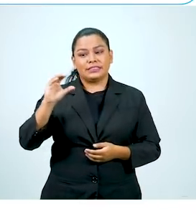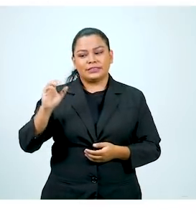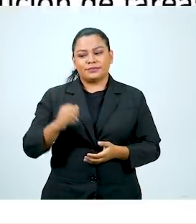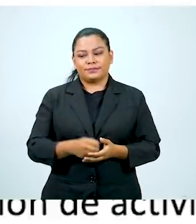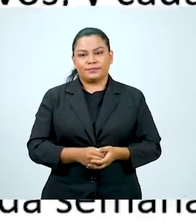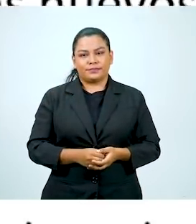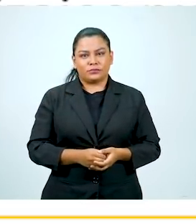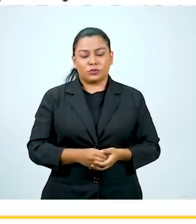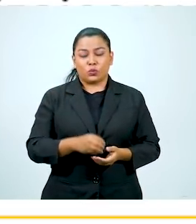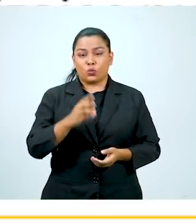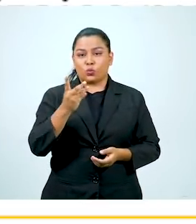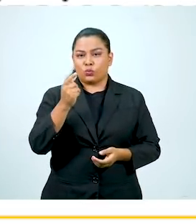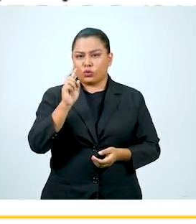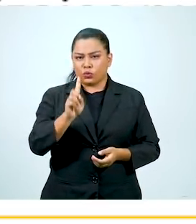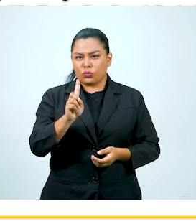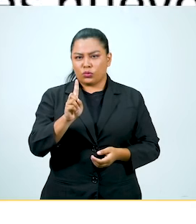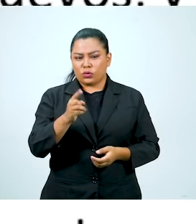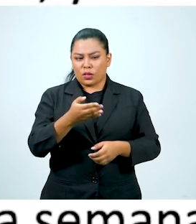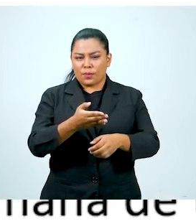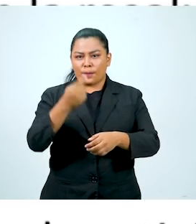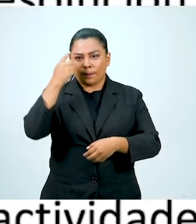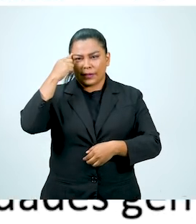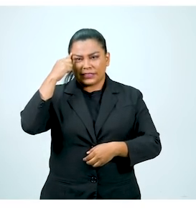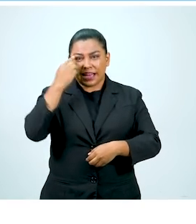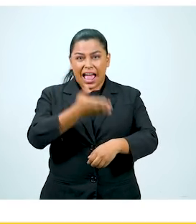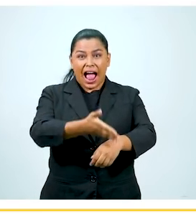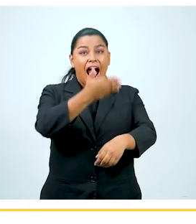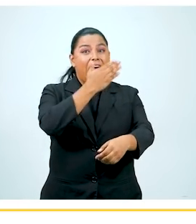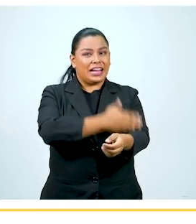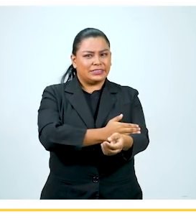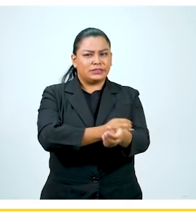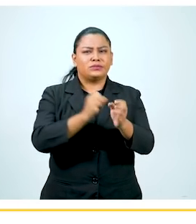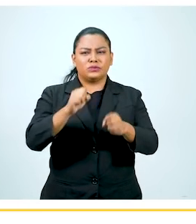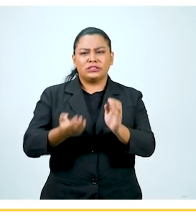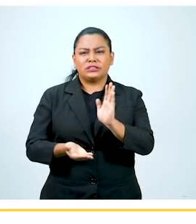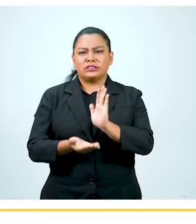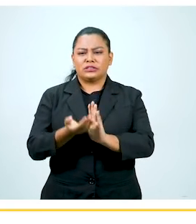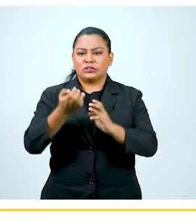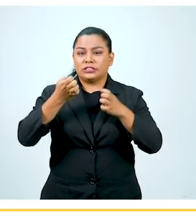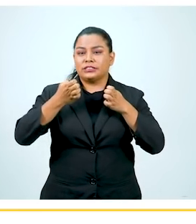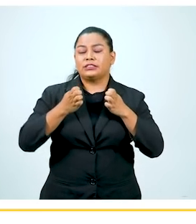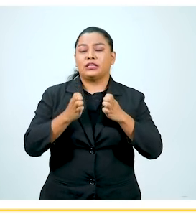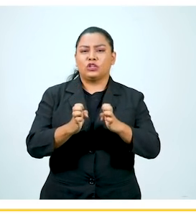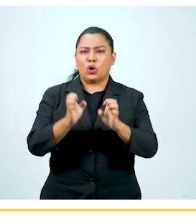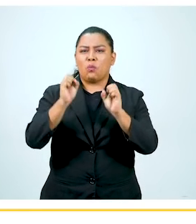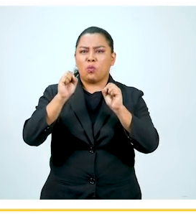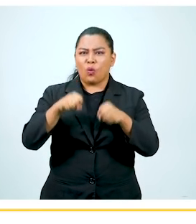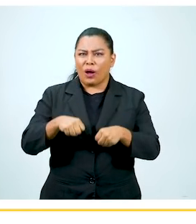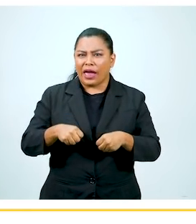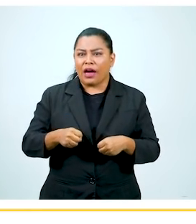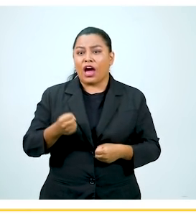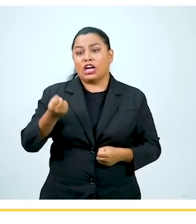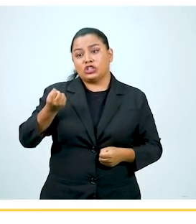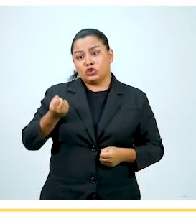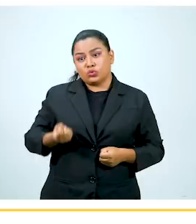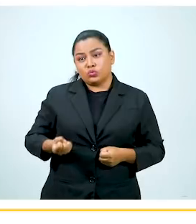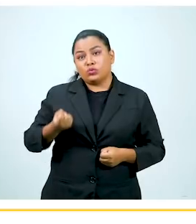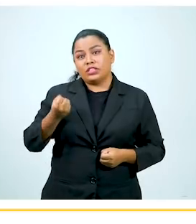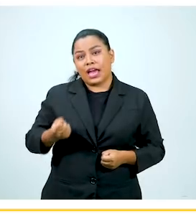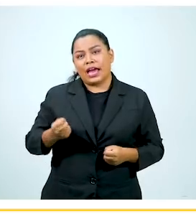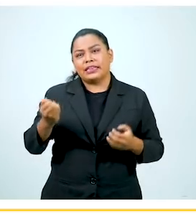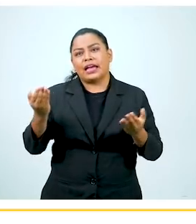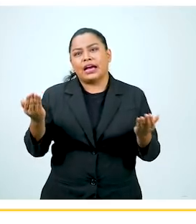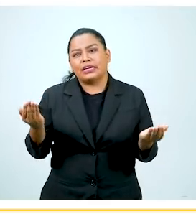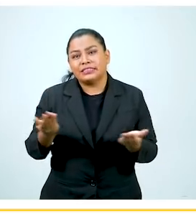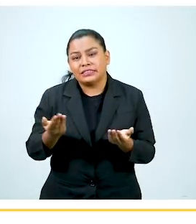ACC. Número 1. Anticipación. Se desarrollan estrategias que permitan al estudiantado hacer